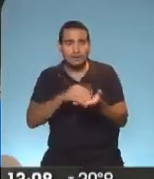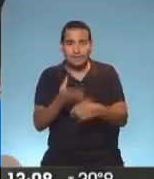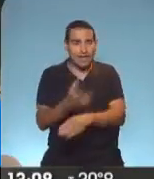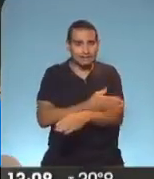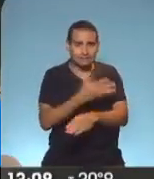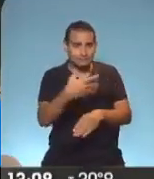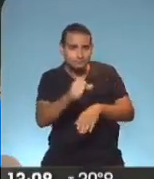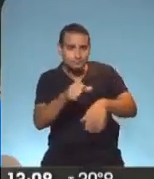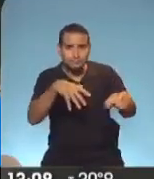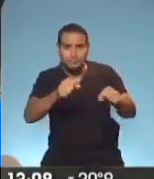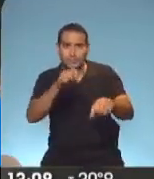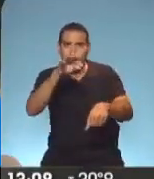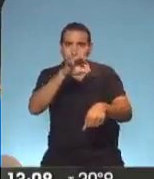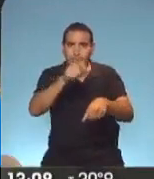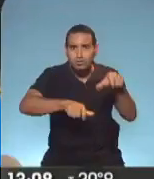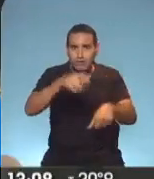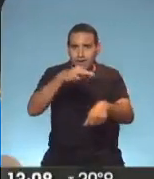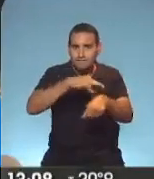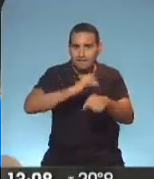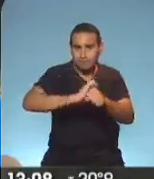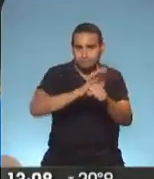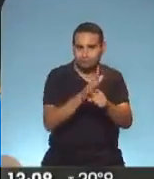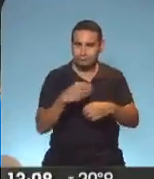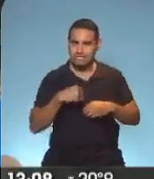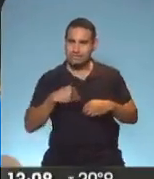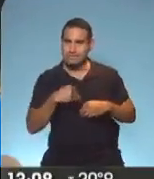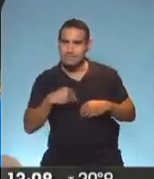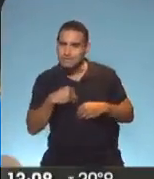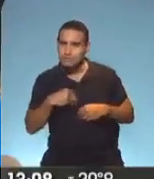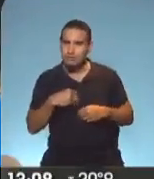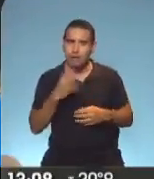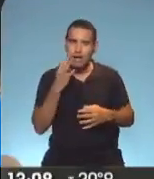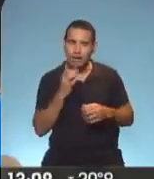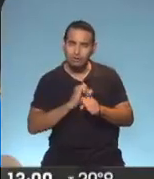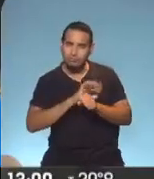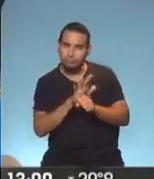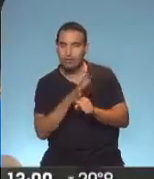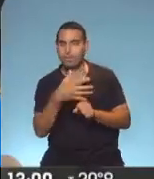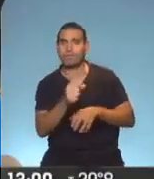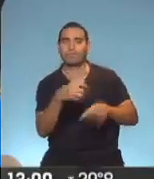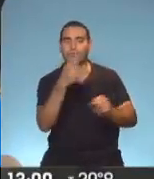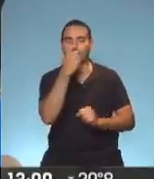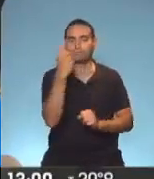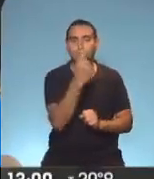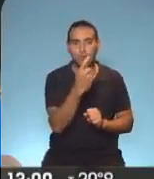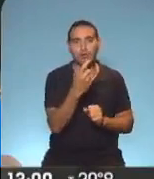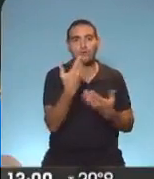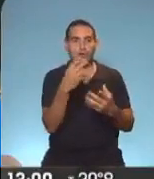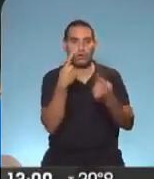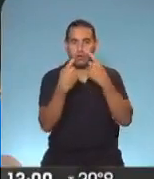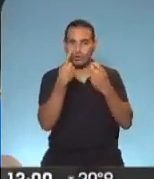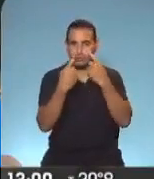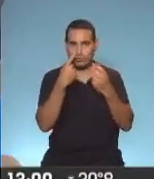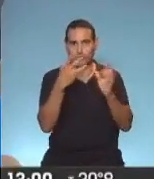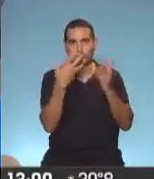de aquellas personas que pudieran tener signos de COVID y, por lo tanto, generar los protocolos correspondientes